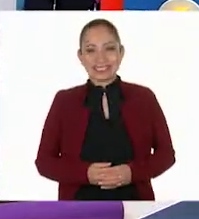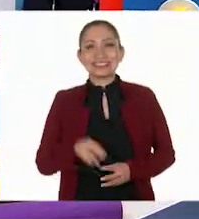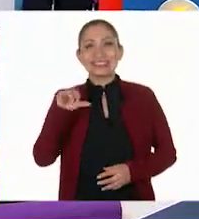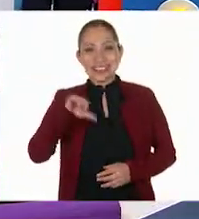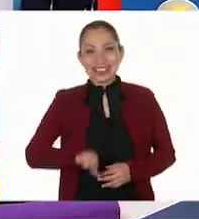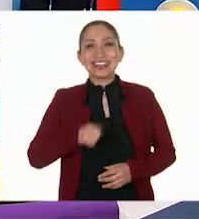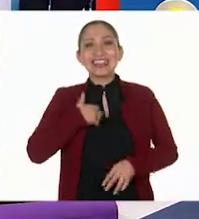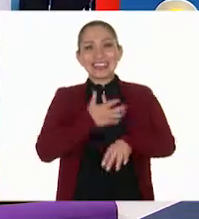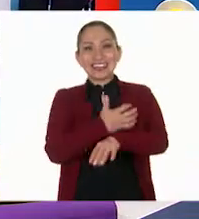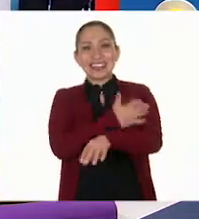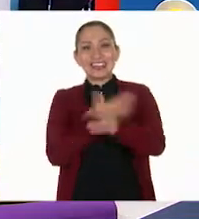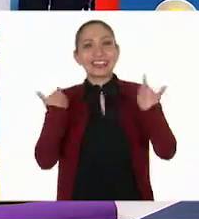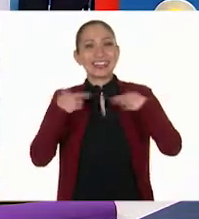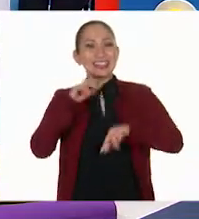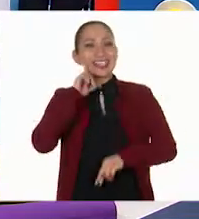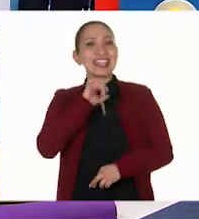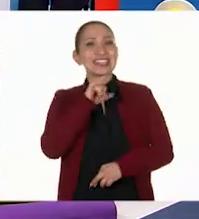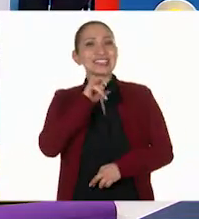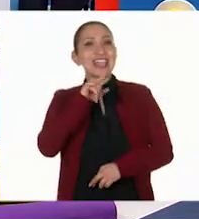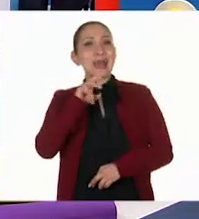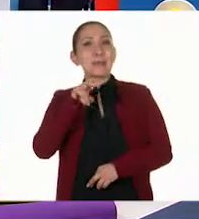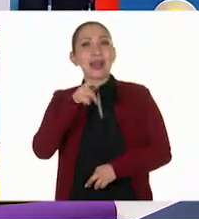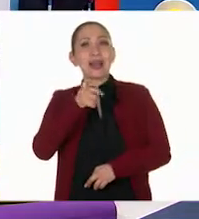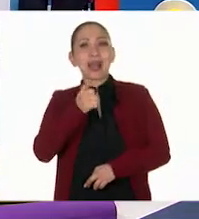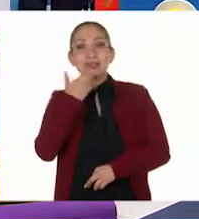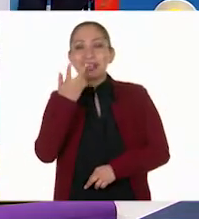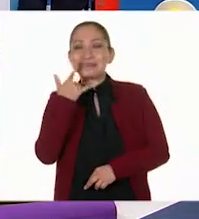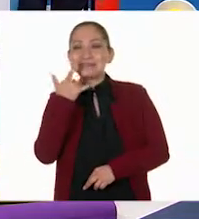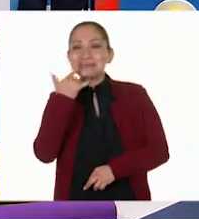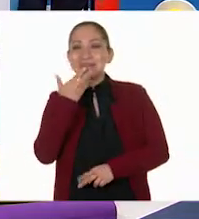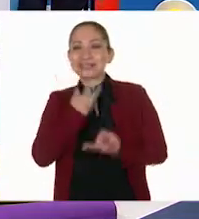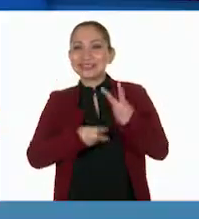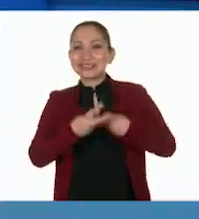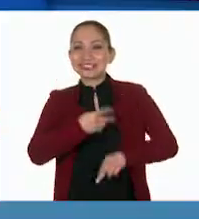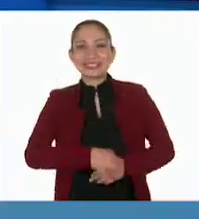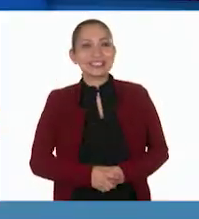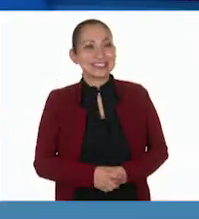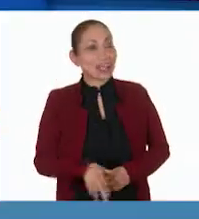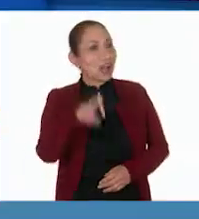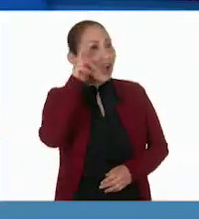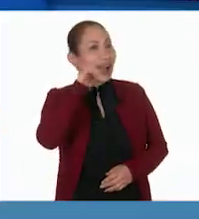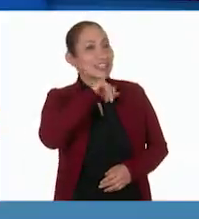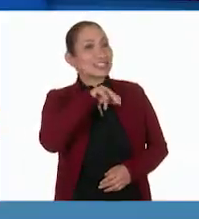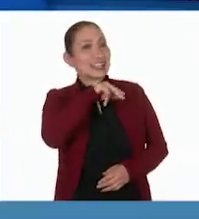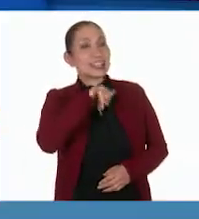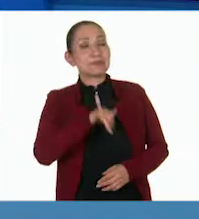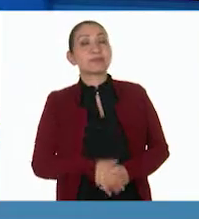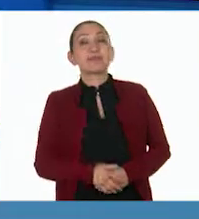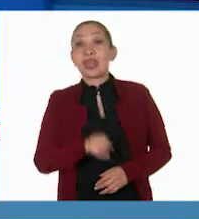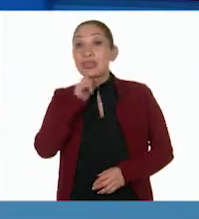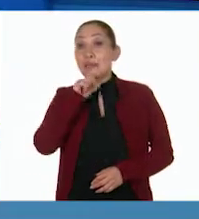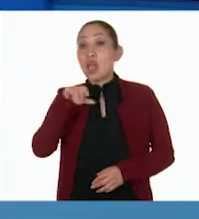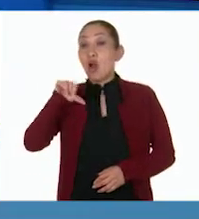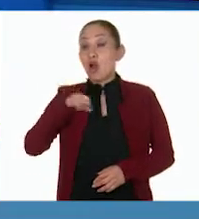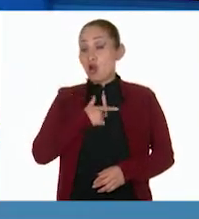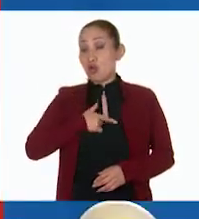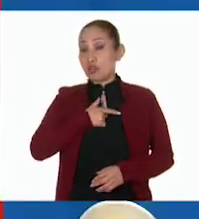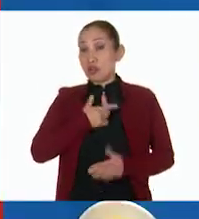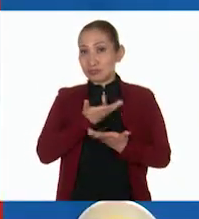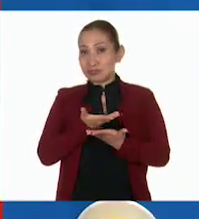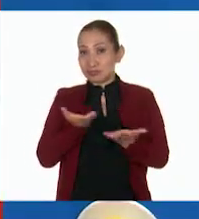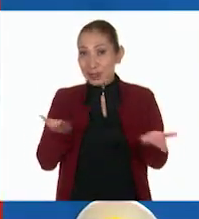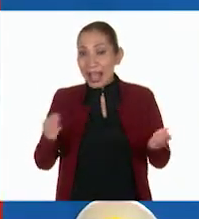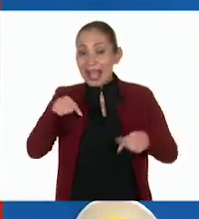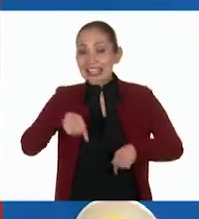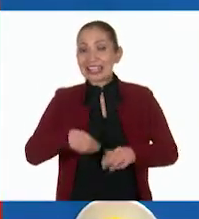hoy nos acompaña la maestra Cecilia Vargas, a quien le doy la más cordial de las bienvenidas. Hola, Jenny. Y vamos a tener el gusto de estar con